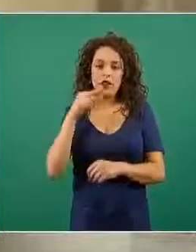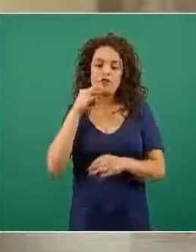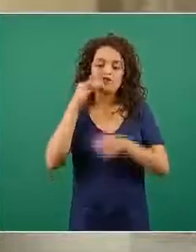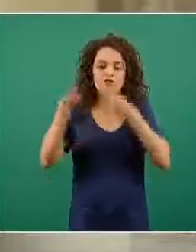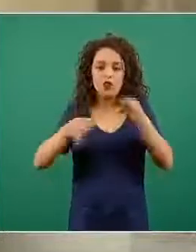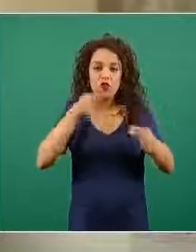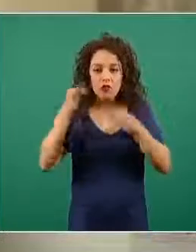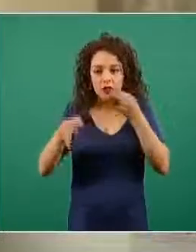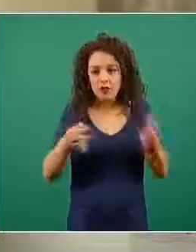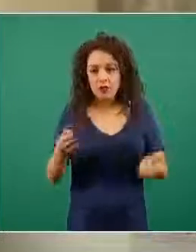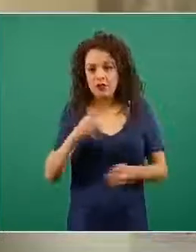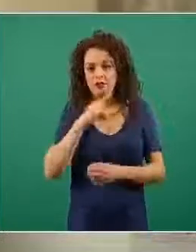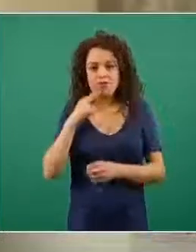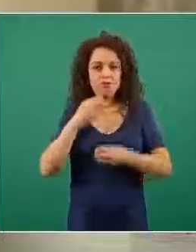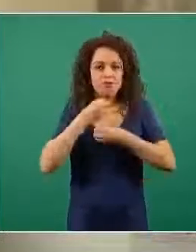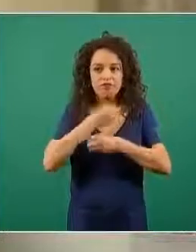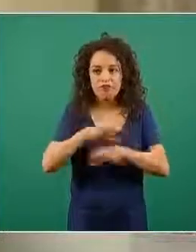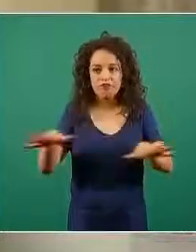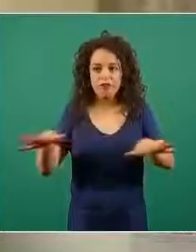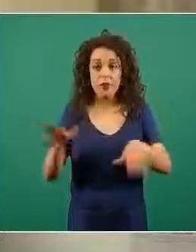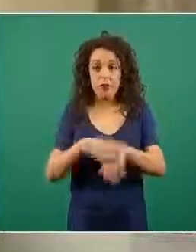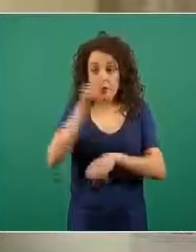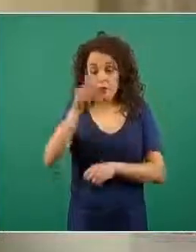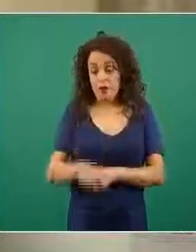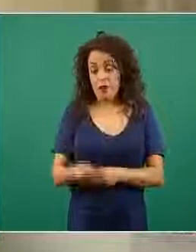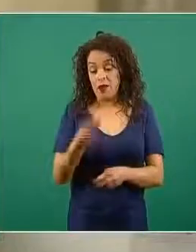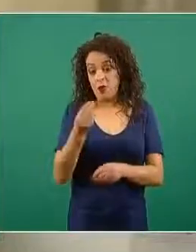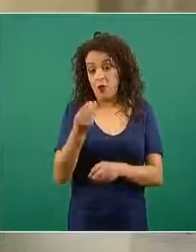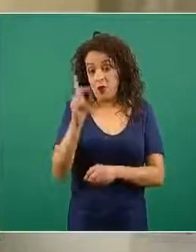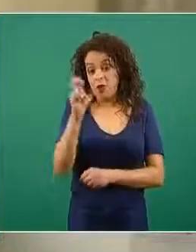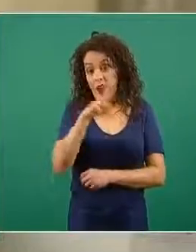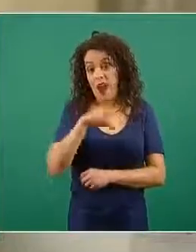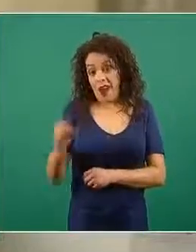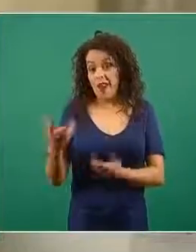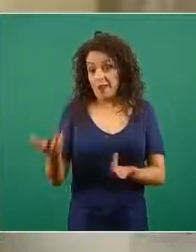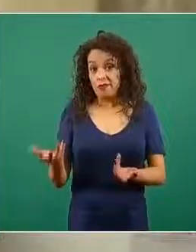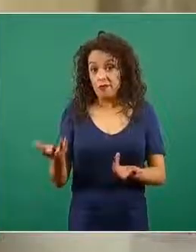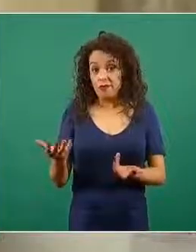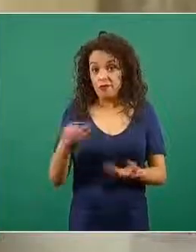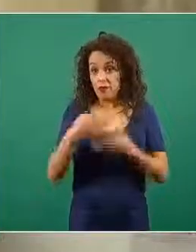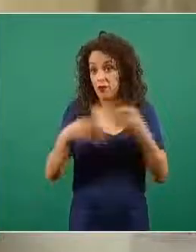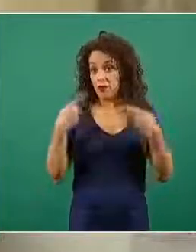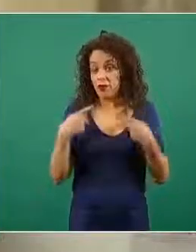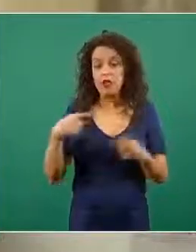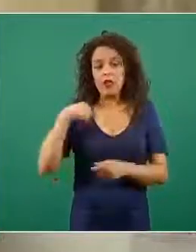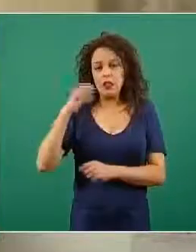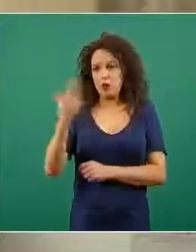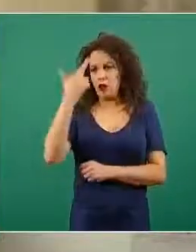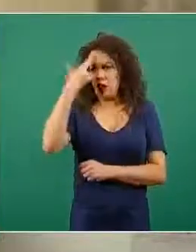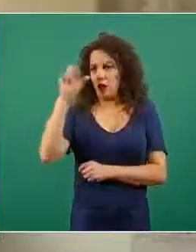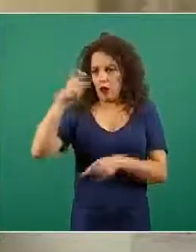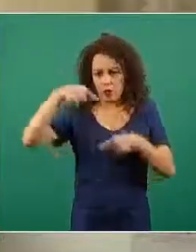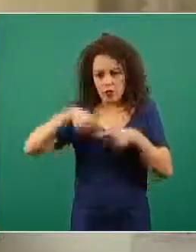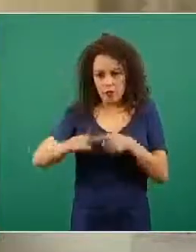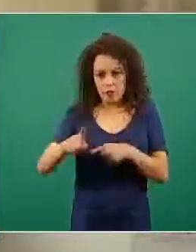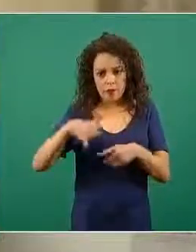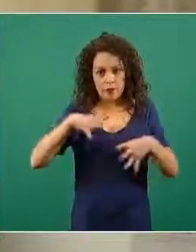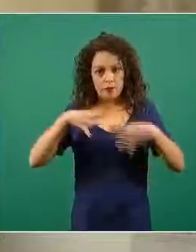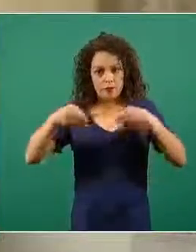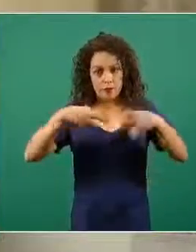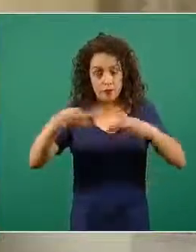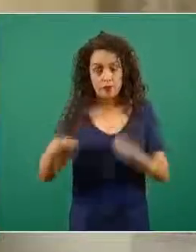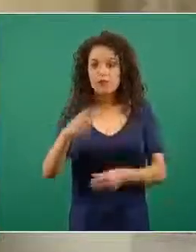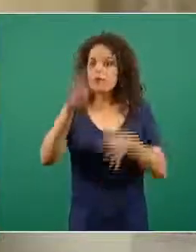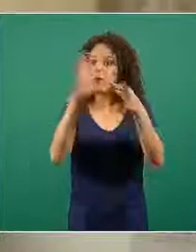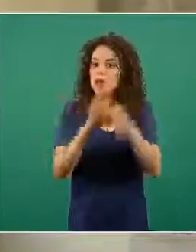afecta bastante, no sabemos qué tanto afecte. Yo me acuerdo que cuando empezó la pandemia, empezó el doctor Hugo López-Gatell a explicarnos,